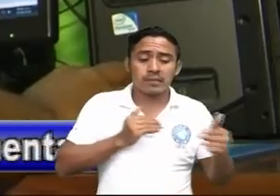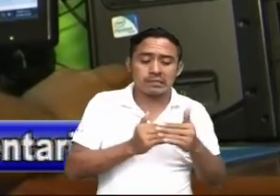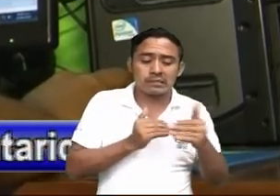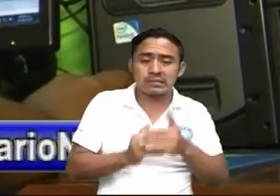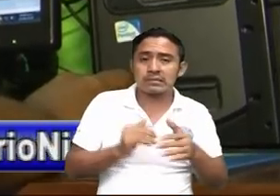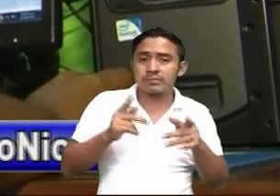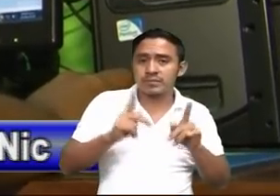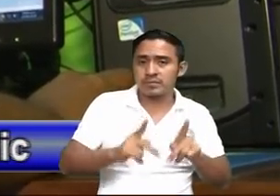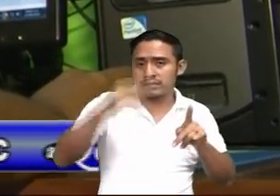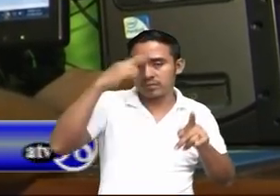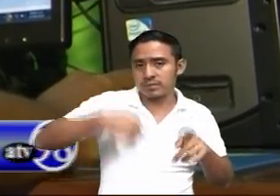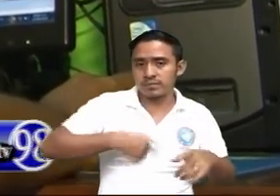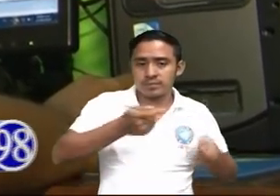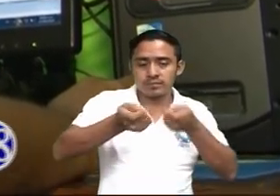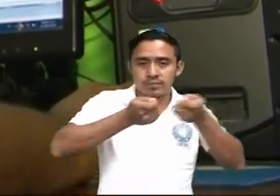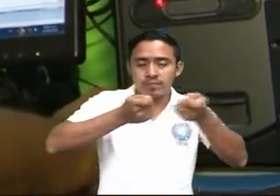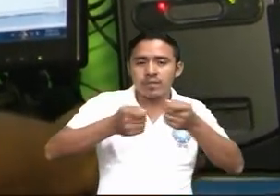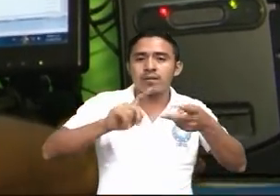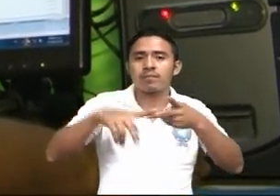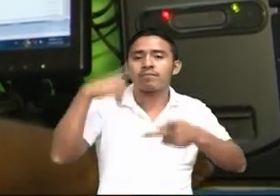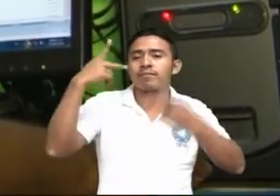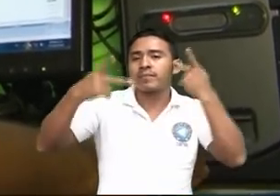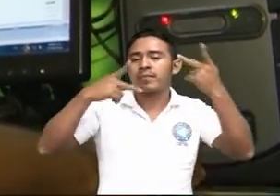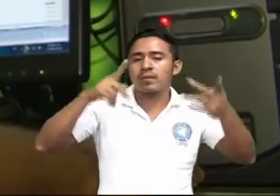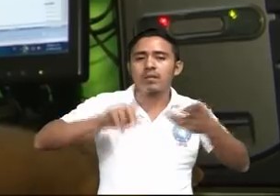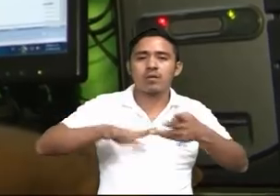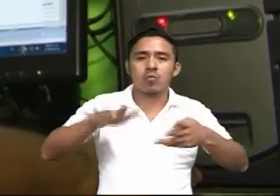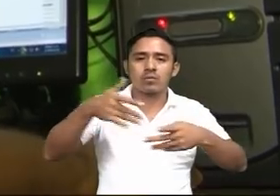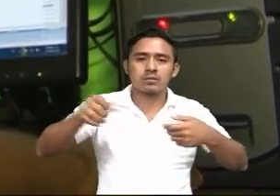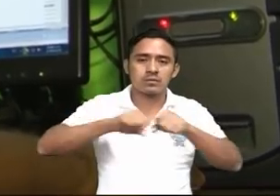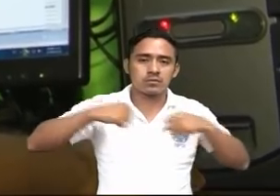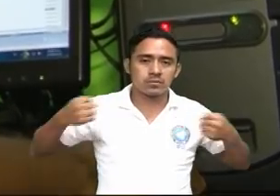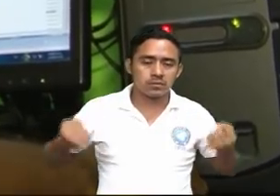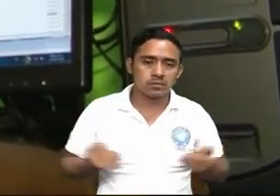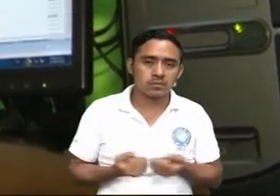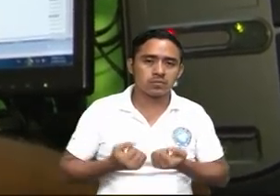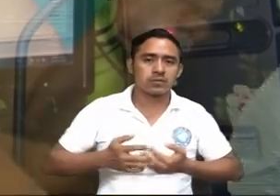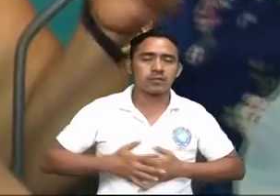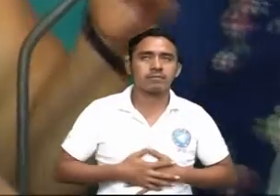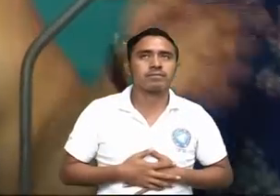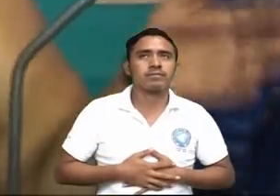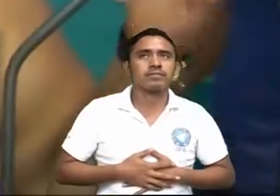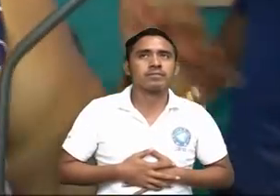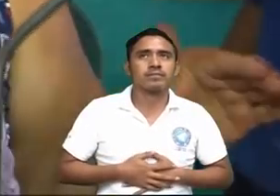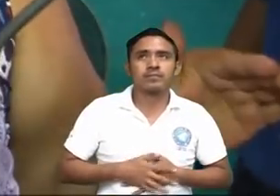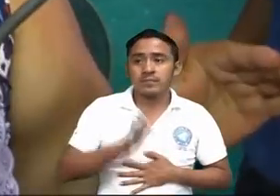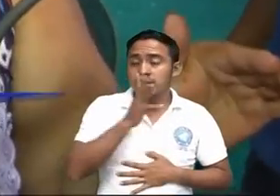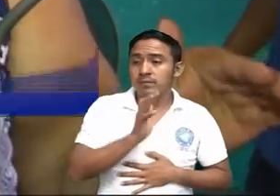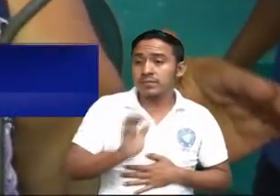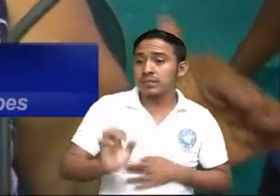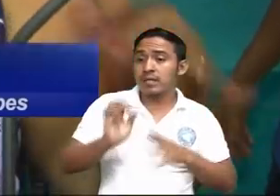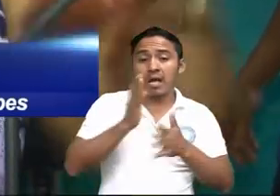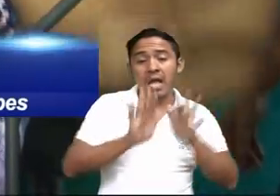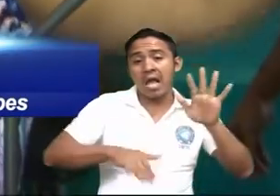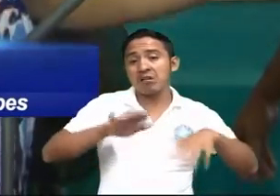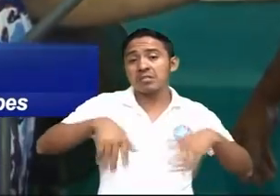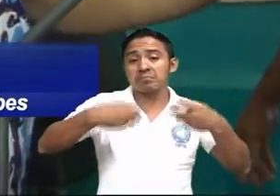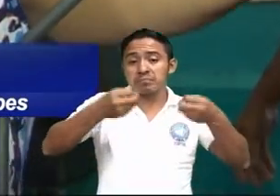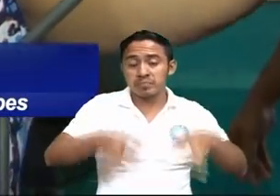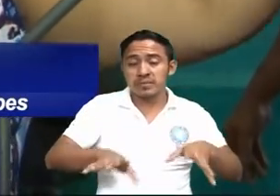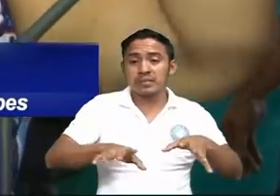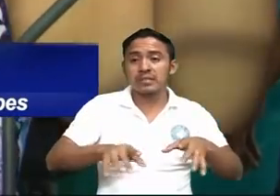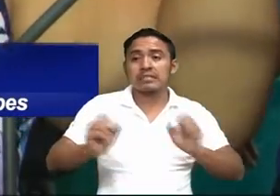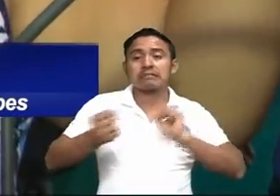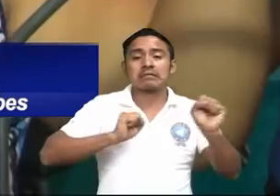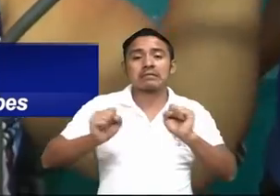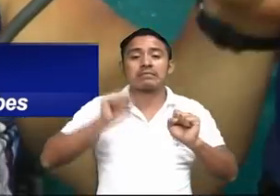la administración del mercado, los visitantes y las asociaciones. Hay niños que se pierden y fíjate que ahí nomasito